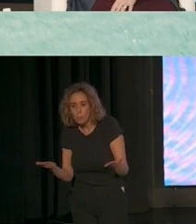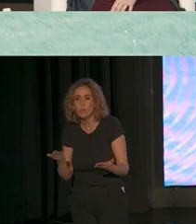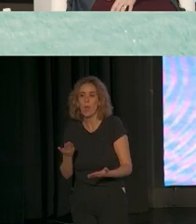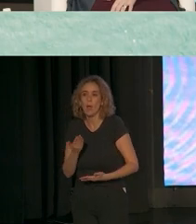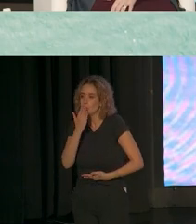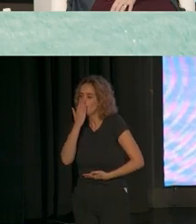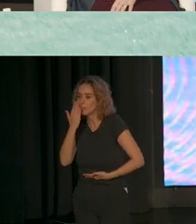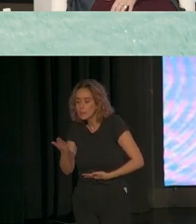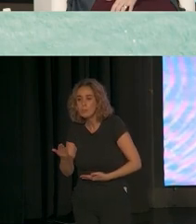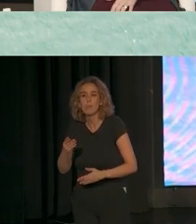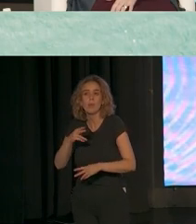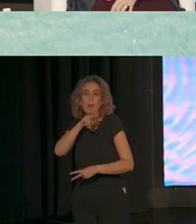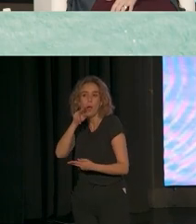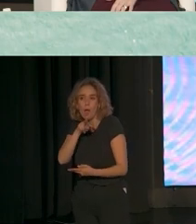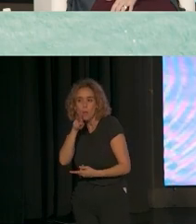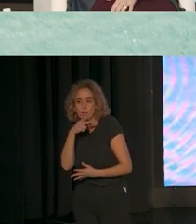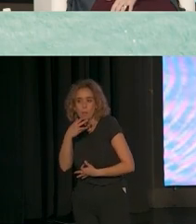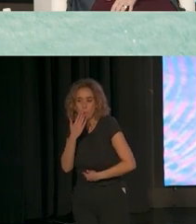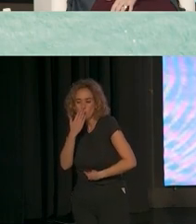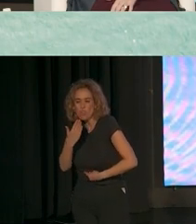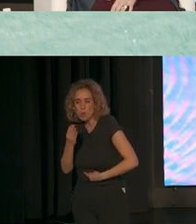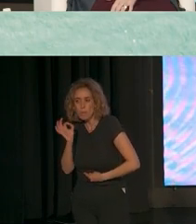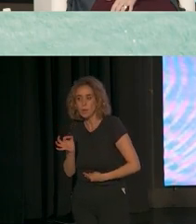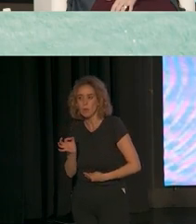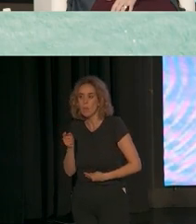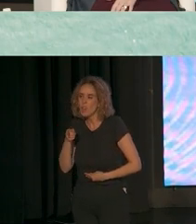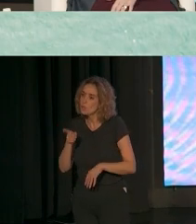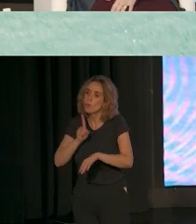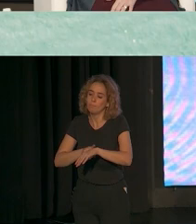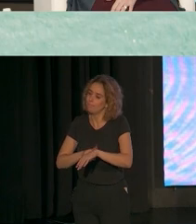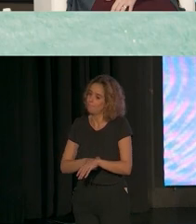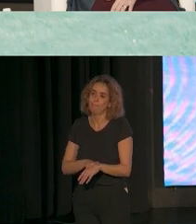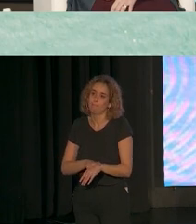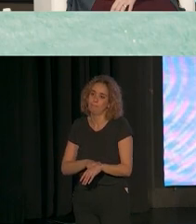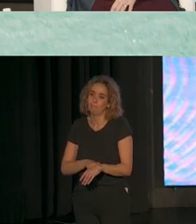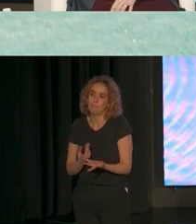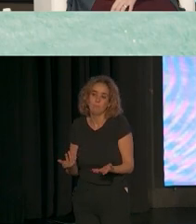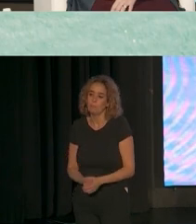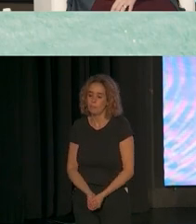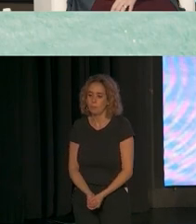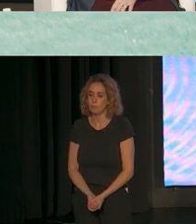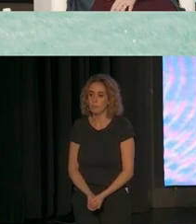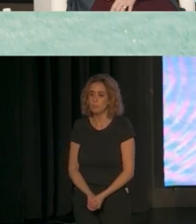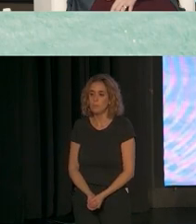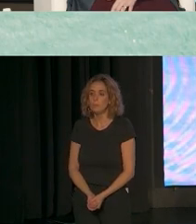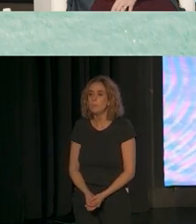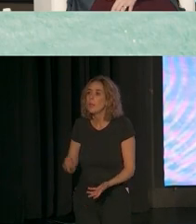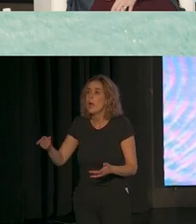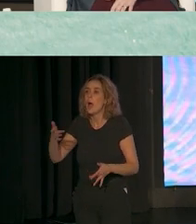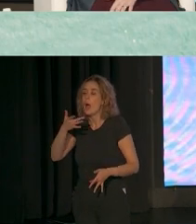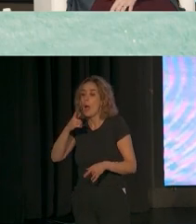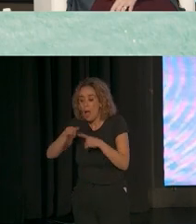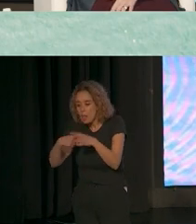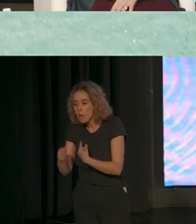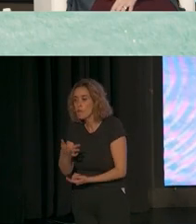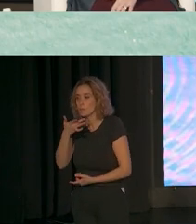tenemos conversaciones de verdad con ellos. Eso requiere tiempo. Requiere que lleguemos a conocer a